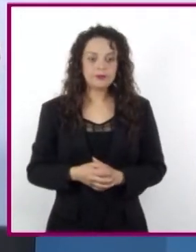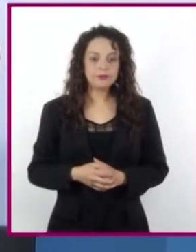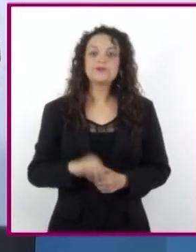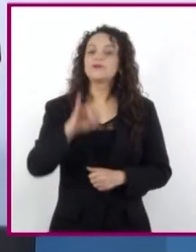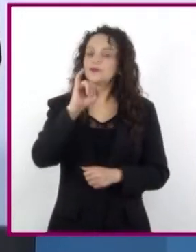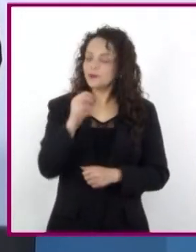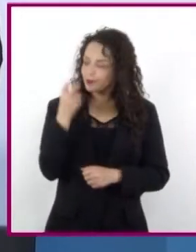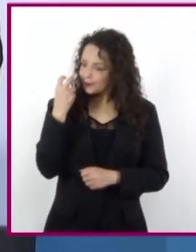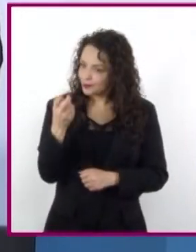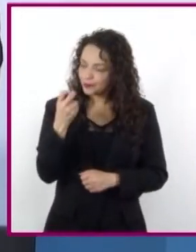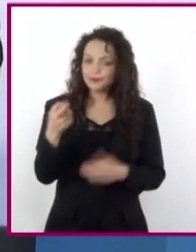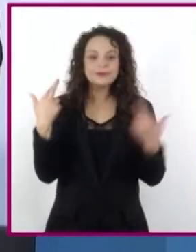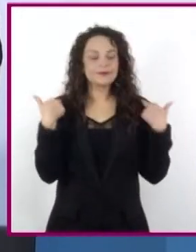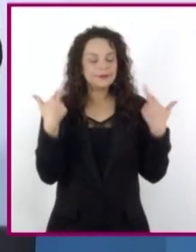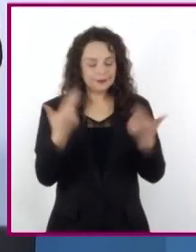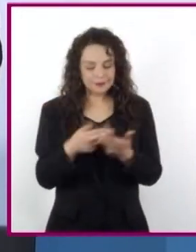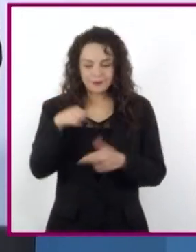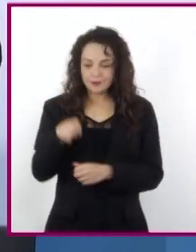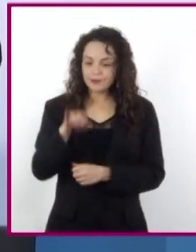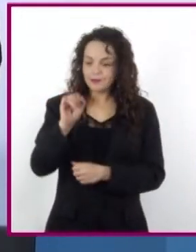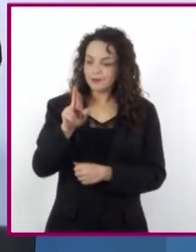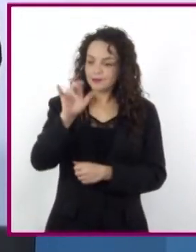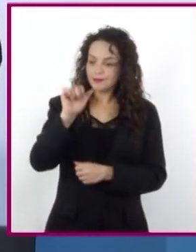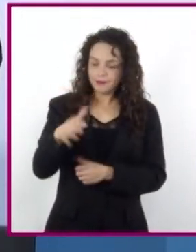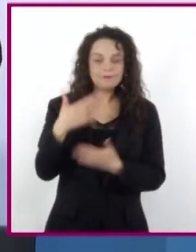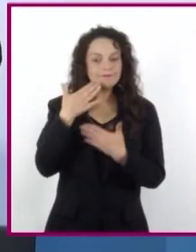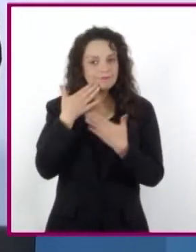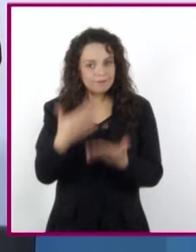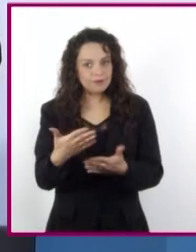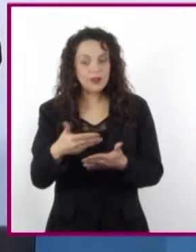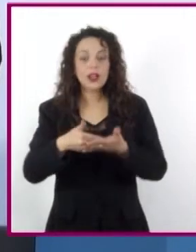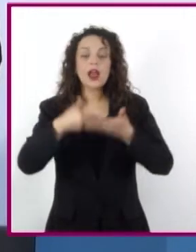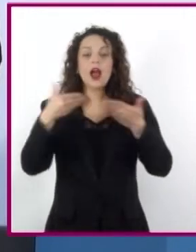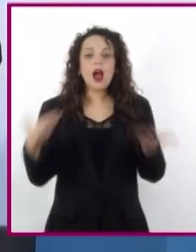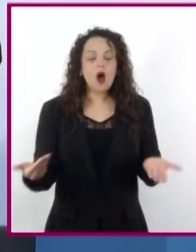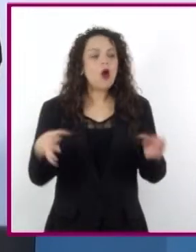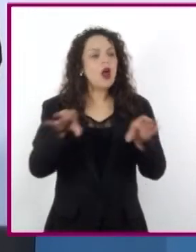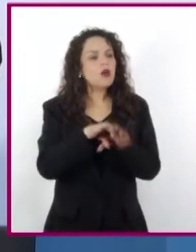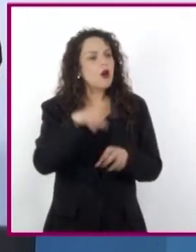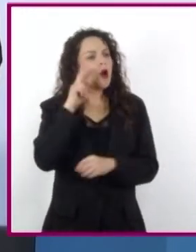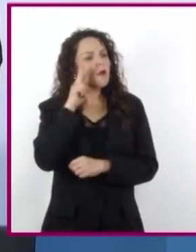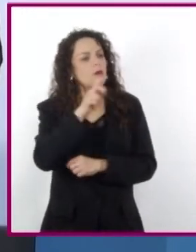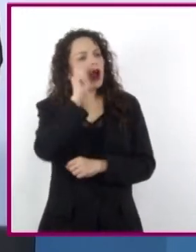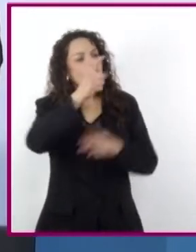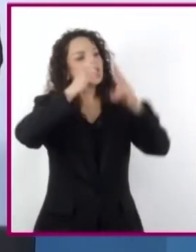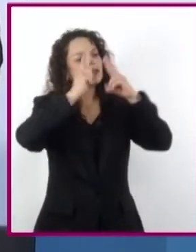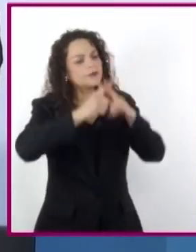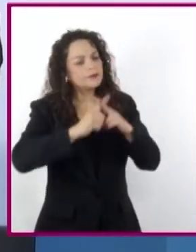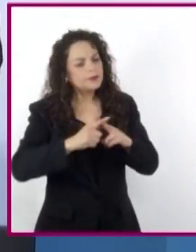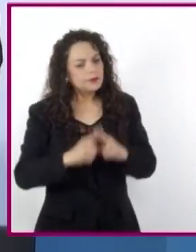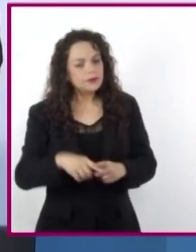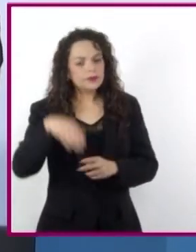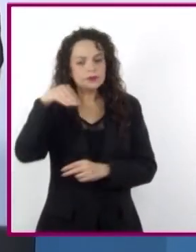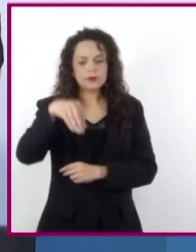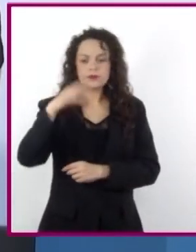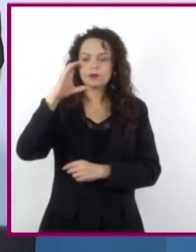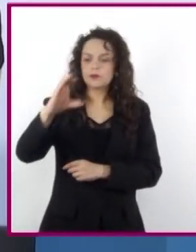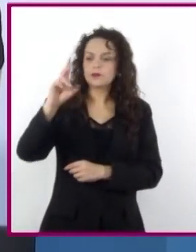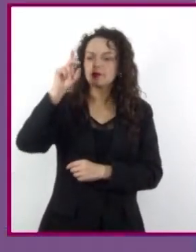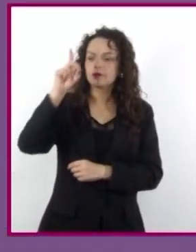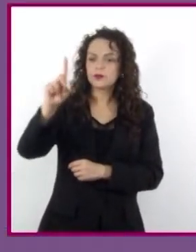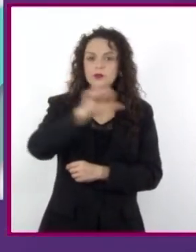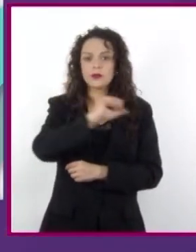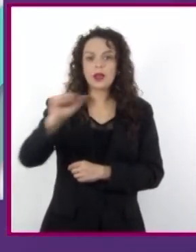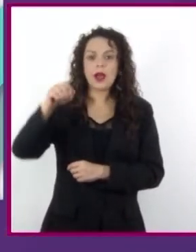Así es, maestra Miriam. Muy bien. Ahora solo veremos cómo calculamos el máximo común divisor de los